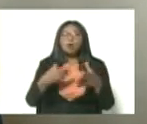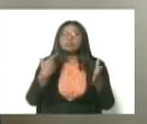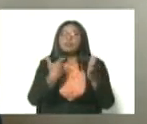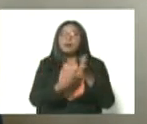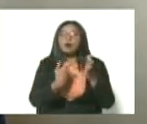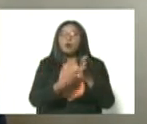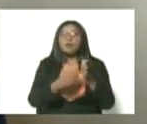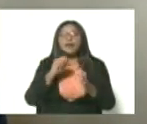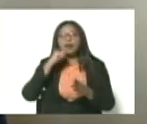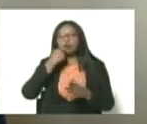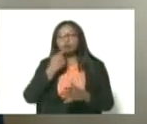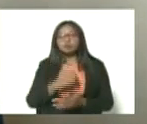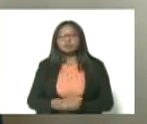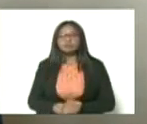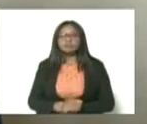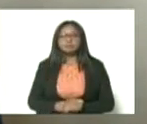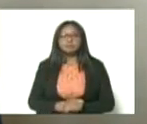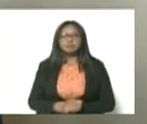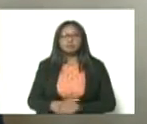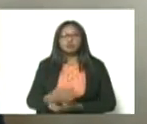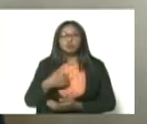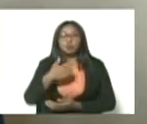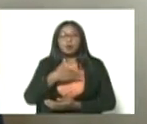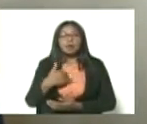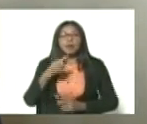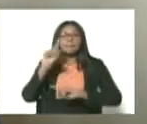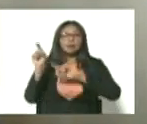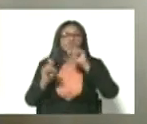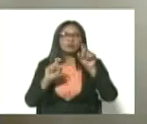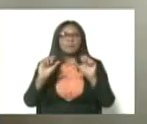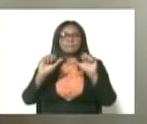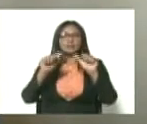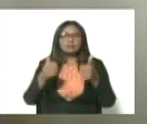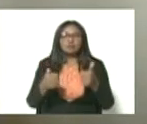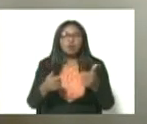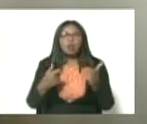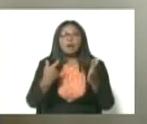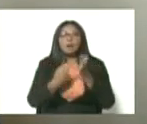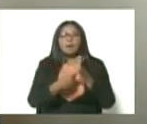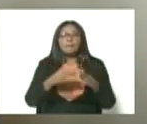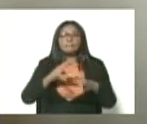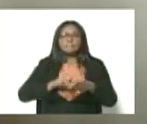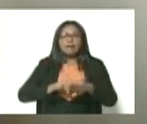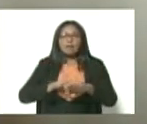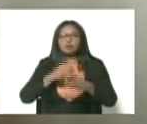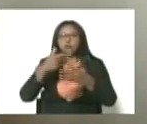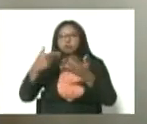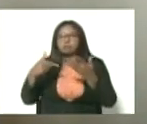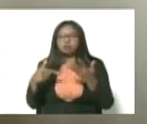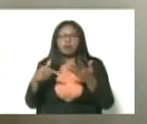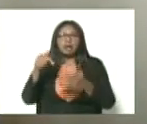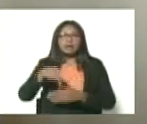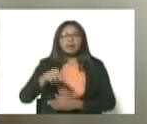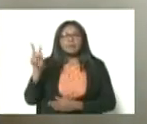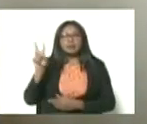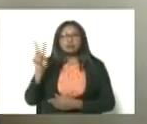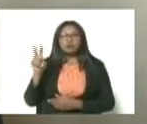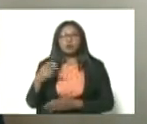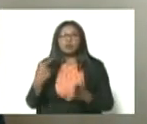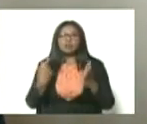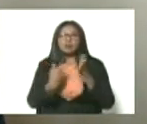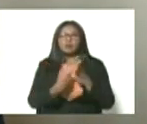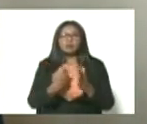Quería preguntar si ya se empezó la vacunación de médicos o de otras personas en Venezuela con esta